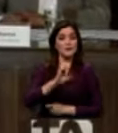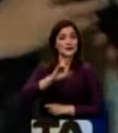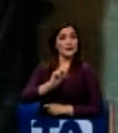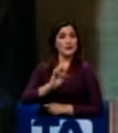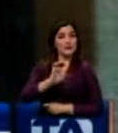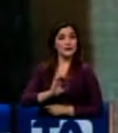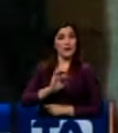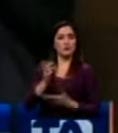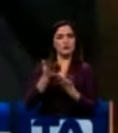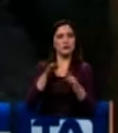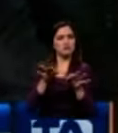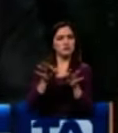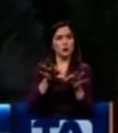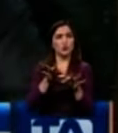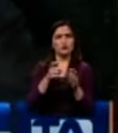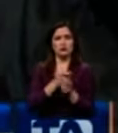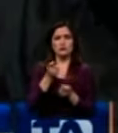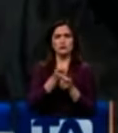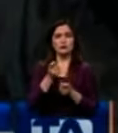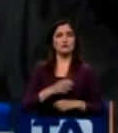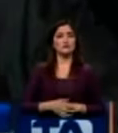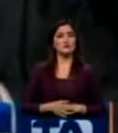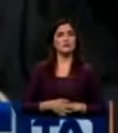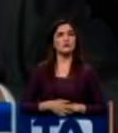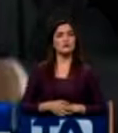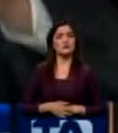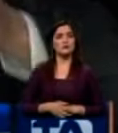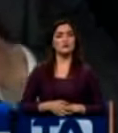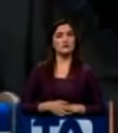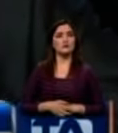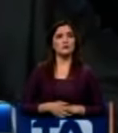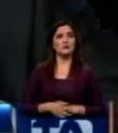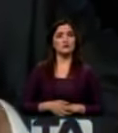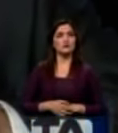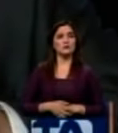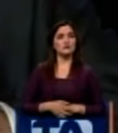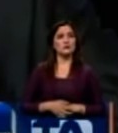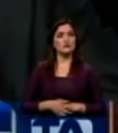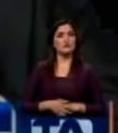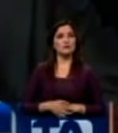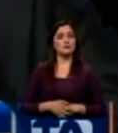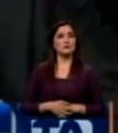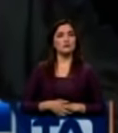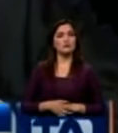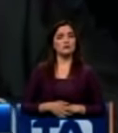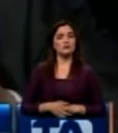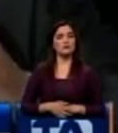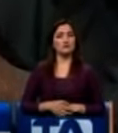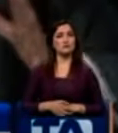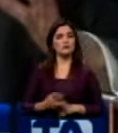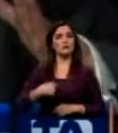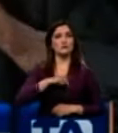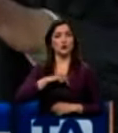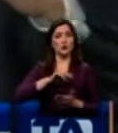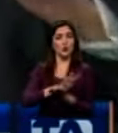así explicó el director jurídico de la Politécnica. Evidentemente, hay que dejar muy en claro que no hizo la escuela como tal